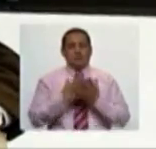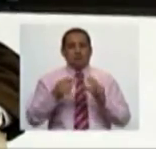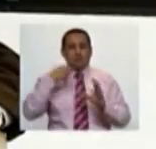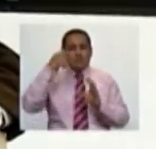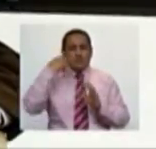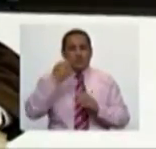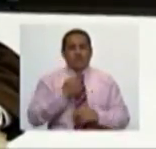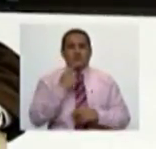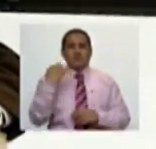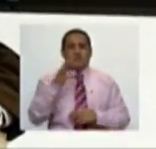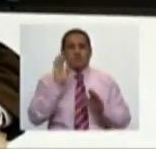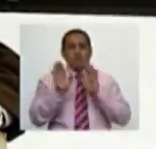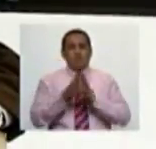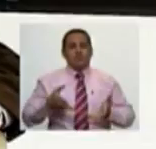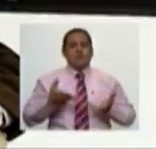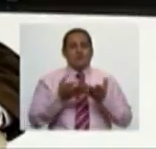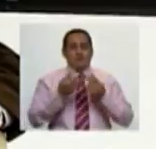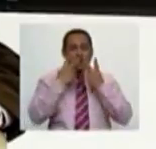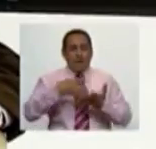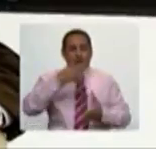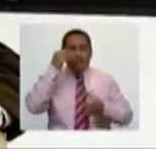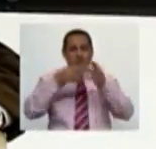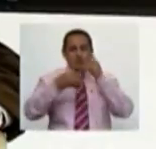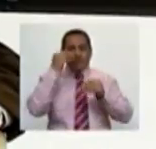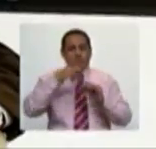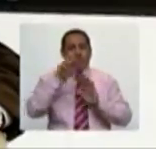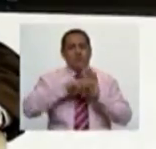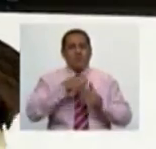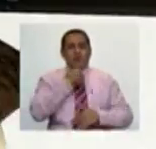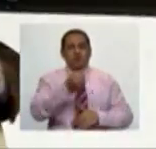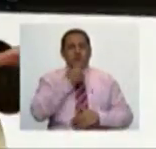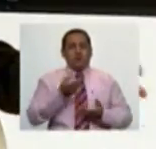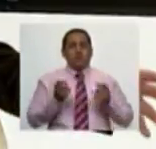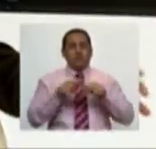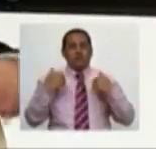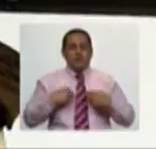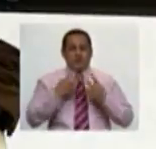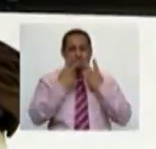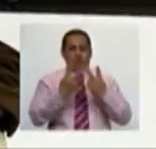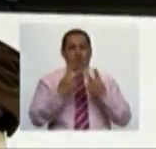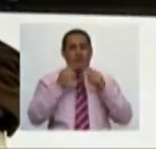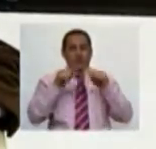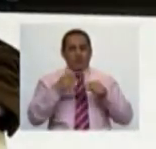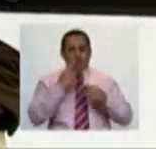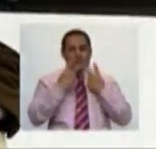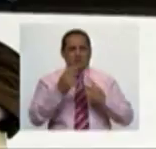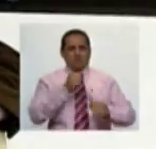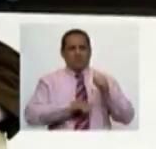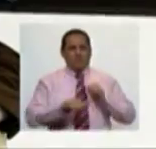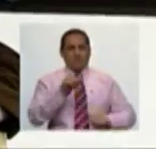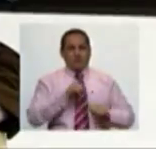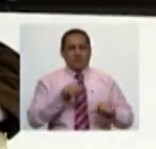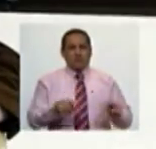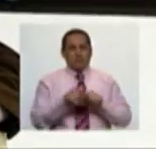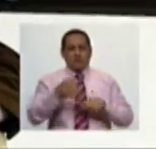muchas videocámaras sirven básicamente para alimentar programas periodísticos cuando el hecho ya sucedió, ¿no? Claro. Eso sí es dramático.